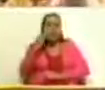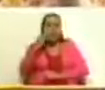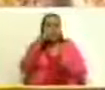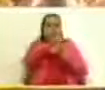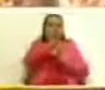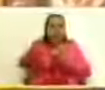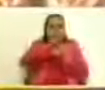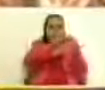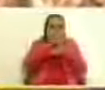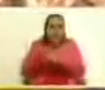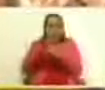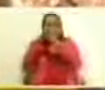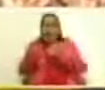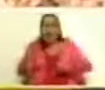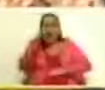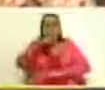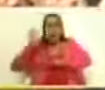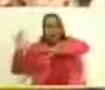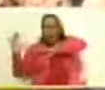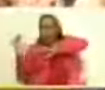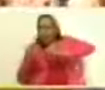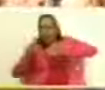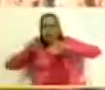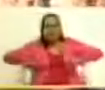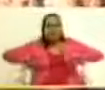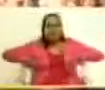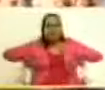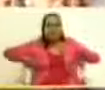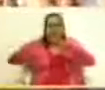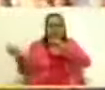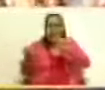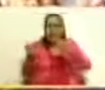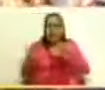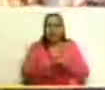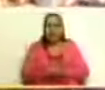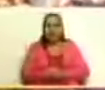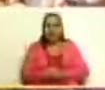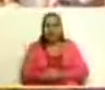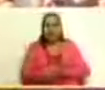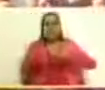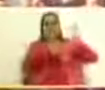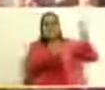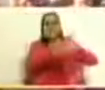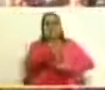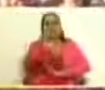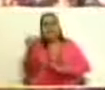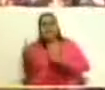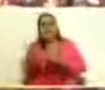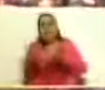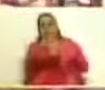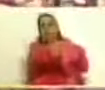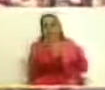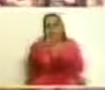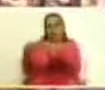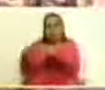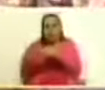comuneros, con todo un pueblo, presidente. Más de 63.000 asambleas.